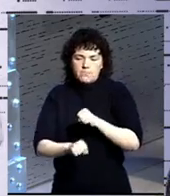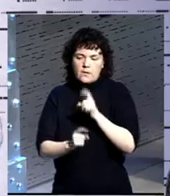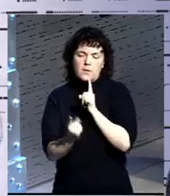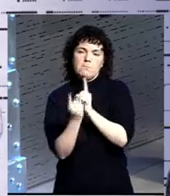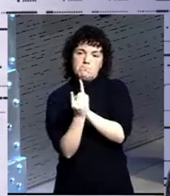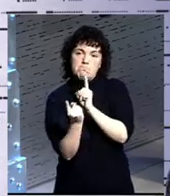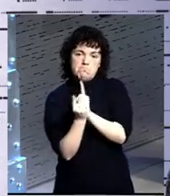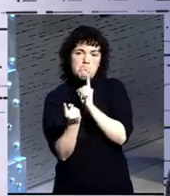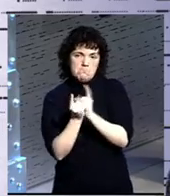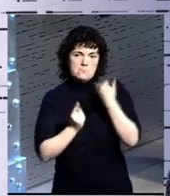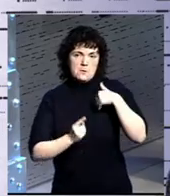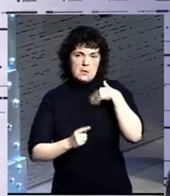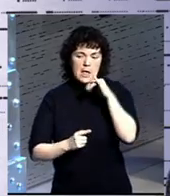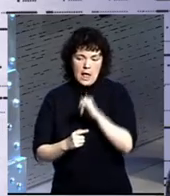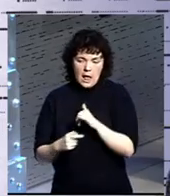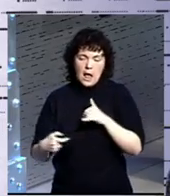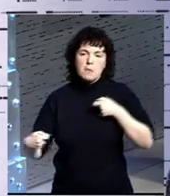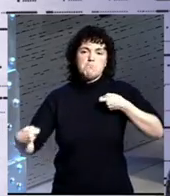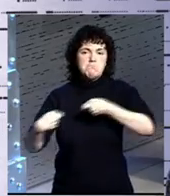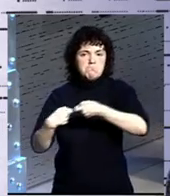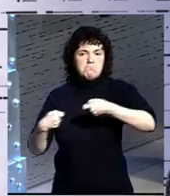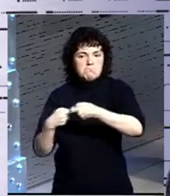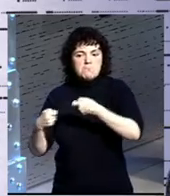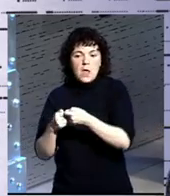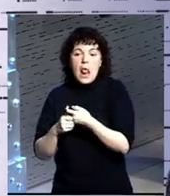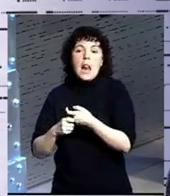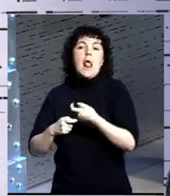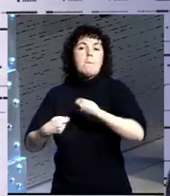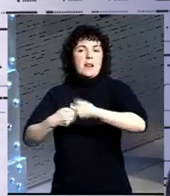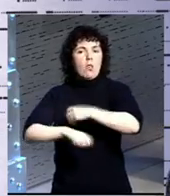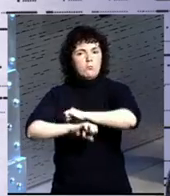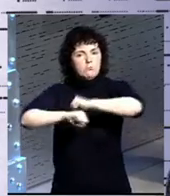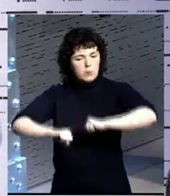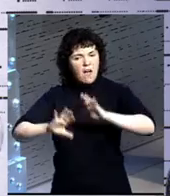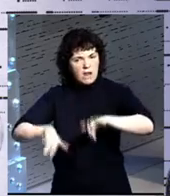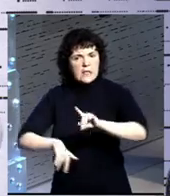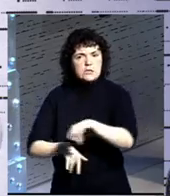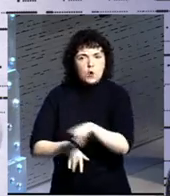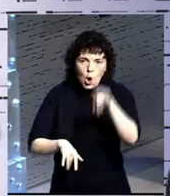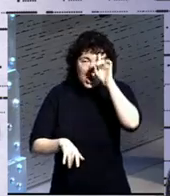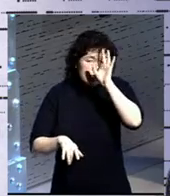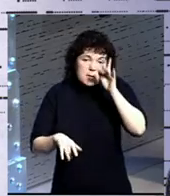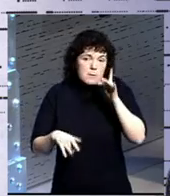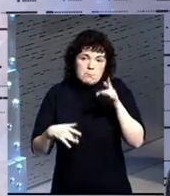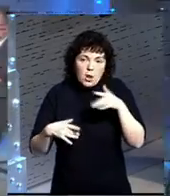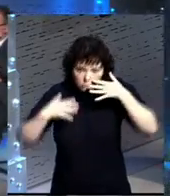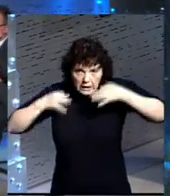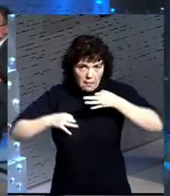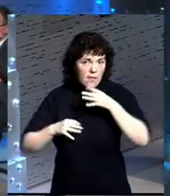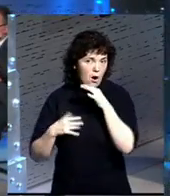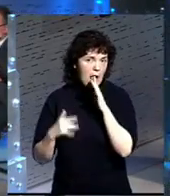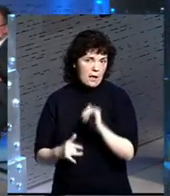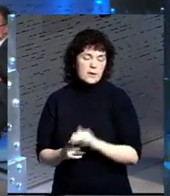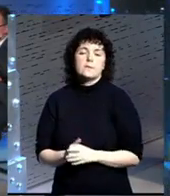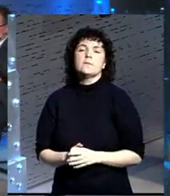existe. ¿Calará en el mercado? Pues no sabemos a qué ritmo y a qué velocidad, pero es una realidad. Sí,